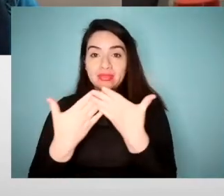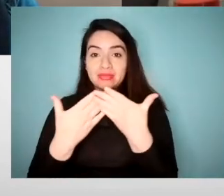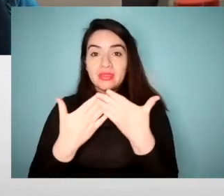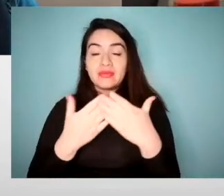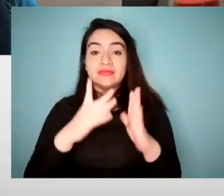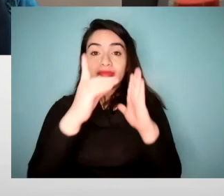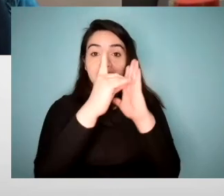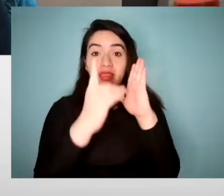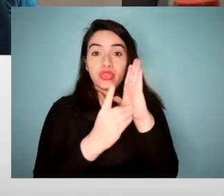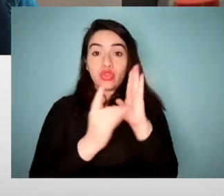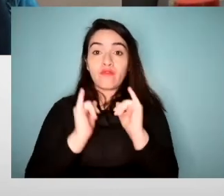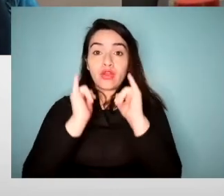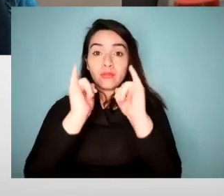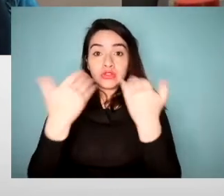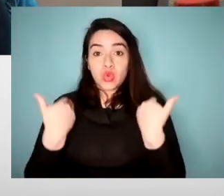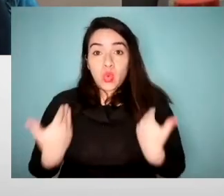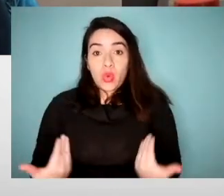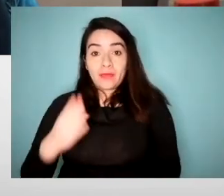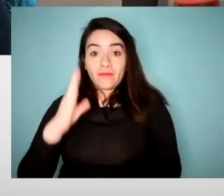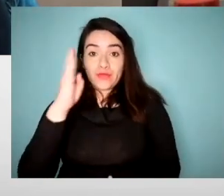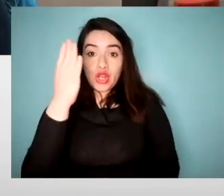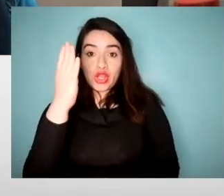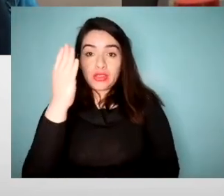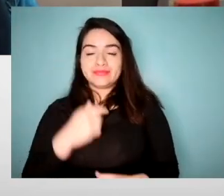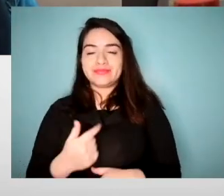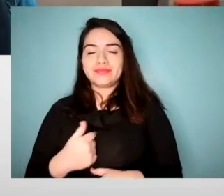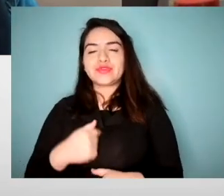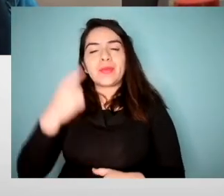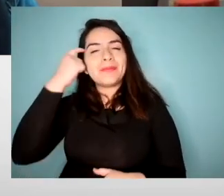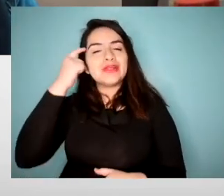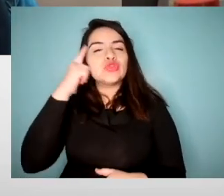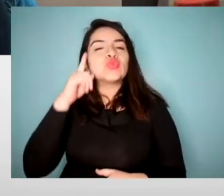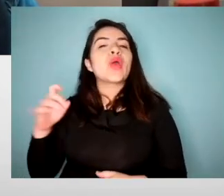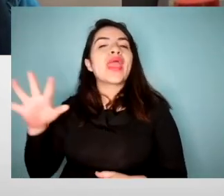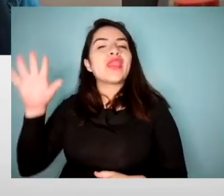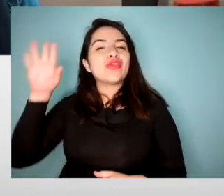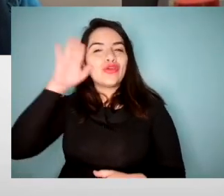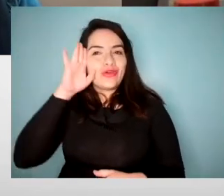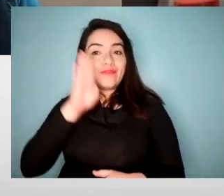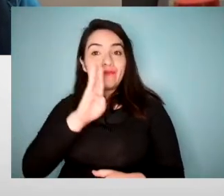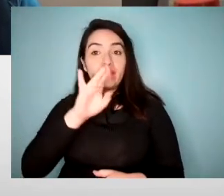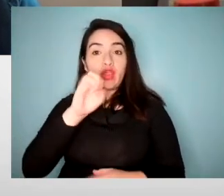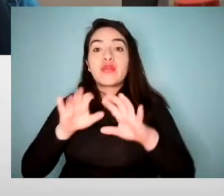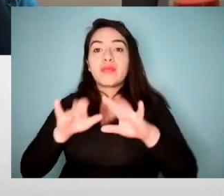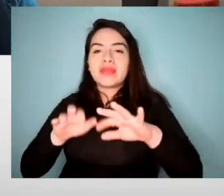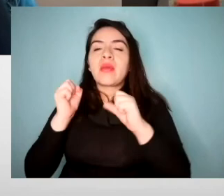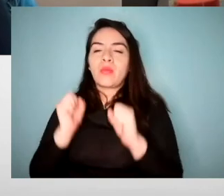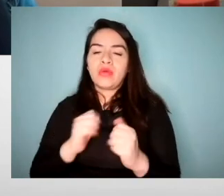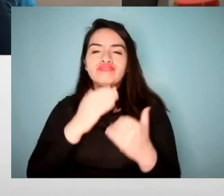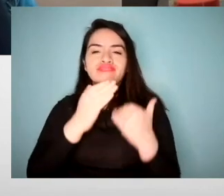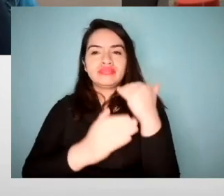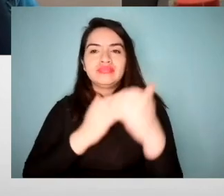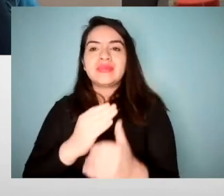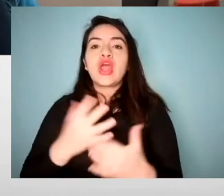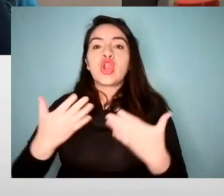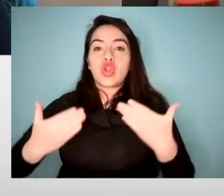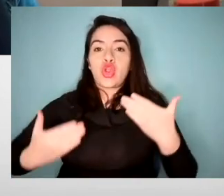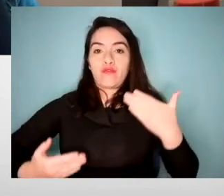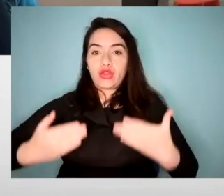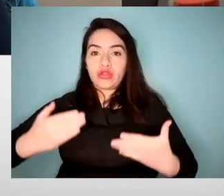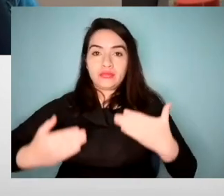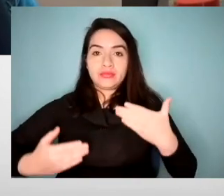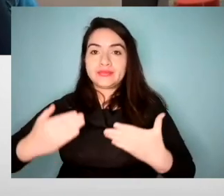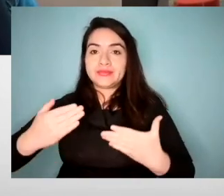biológicos. Y yo me atrevería a soñar que la bioinformática puede ir mucho más allá a través de la robótica, que permita, en